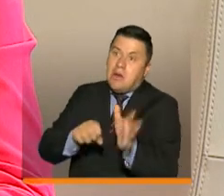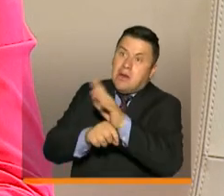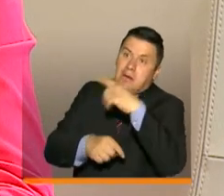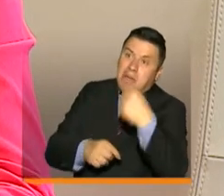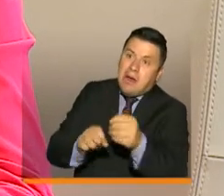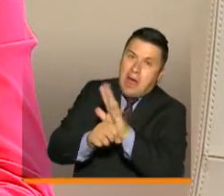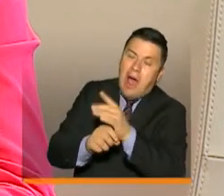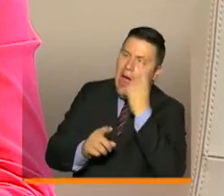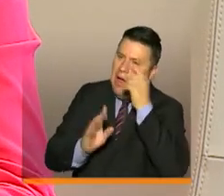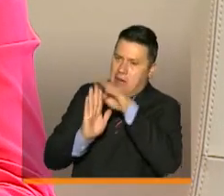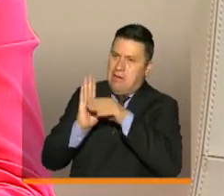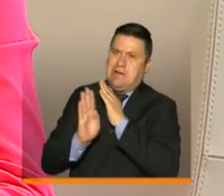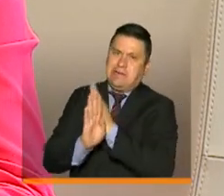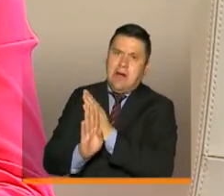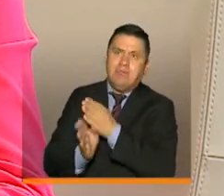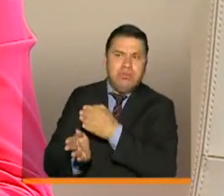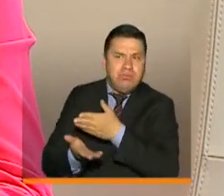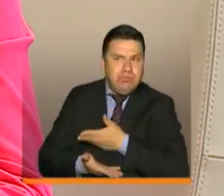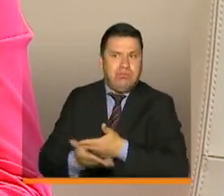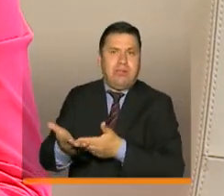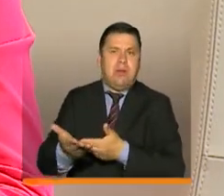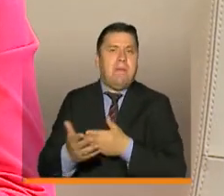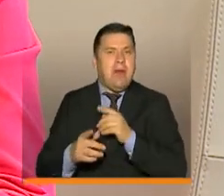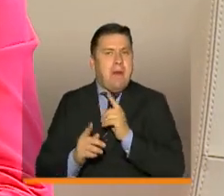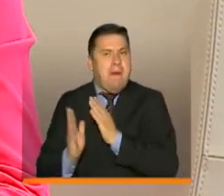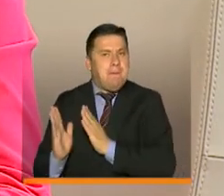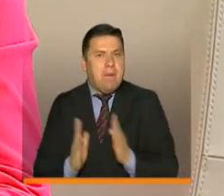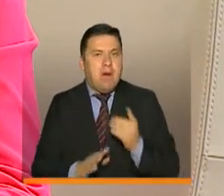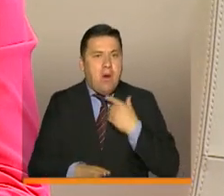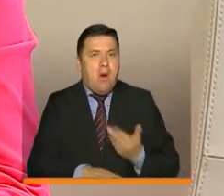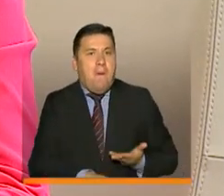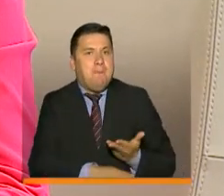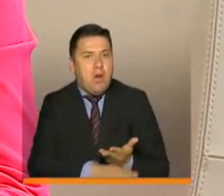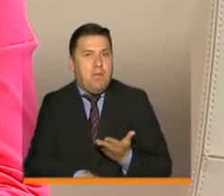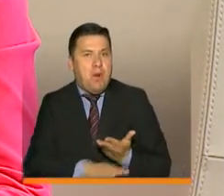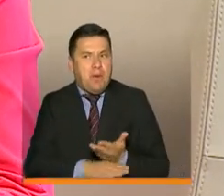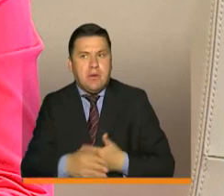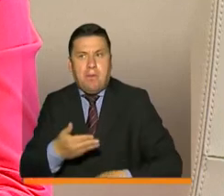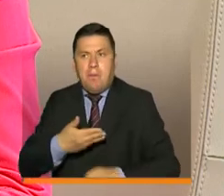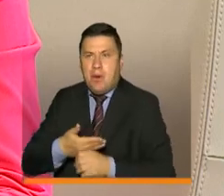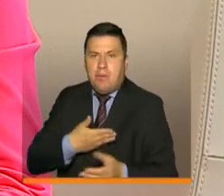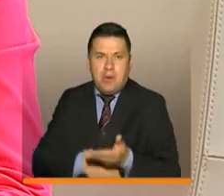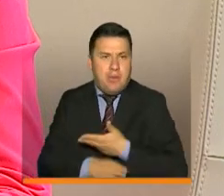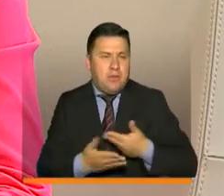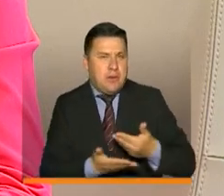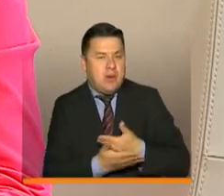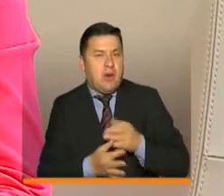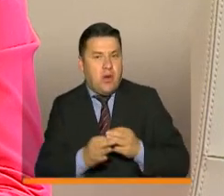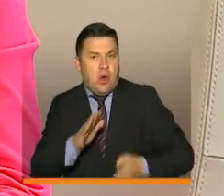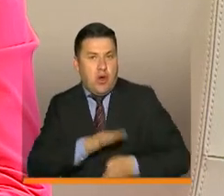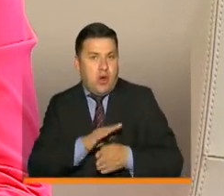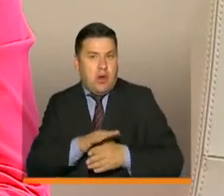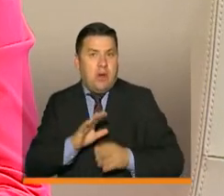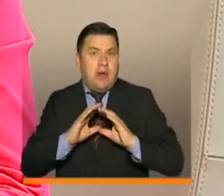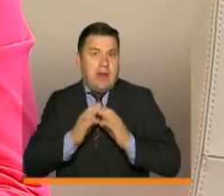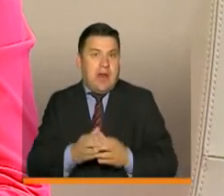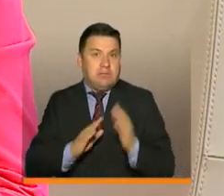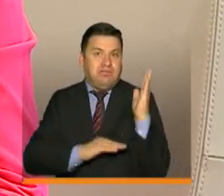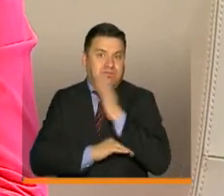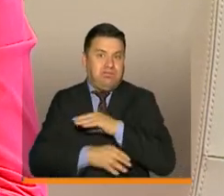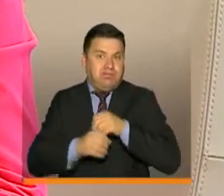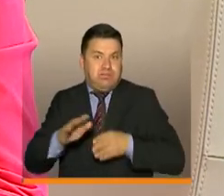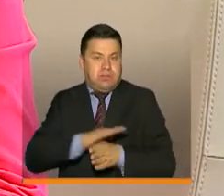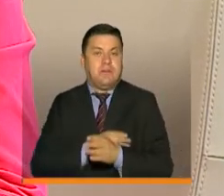protocolos de bioseguridad, para que podamos hacer todas las propuestas académicas del caso y le demos continuidad a la jornada